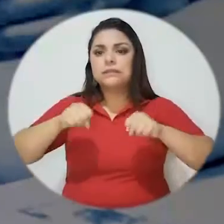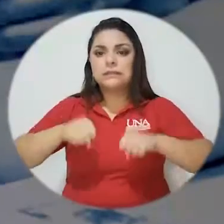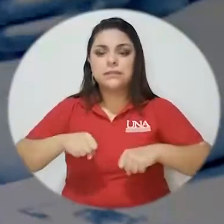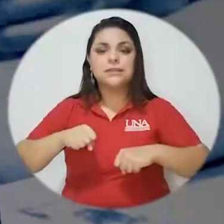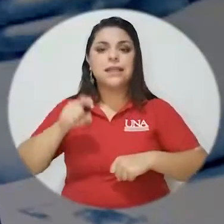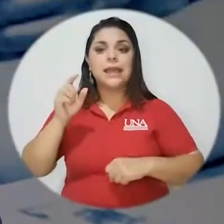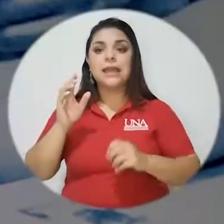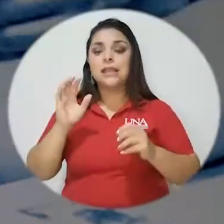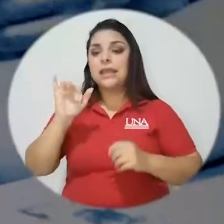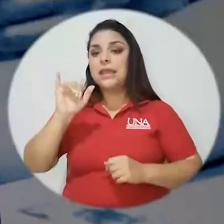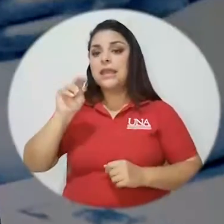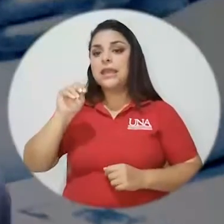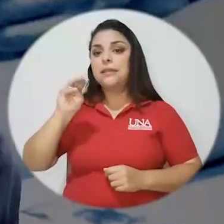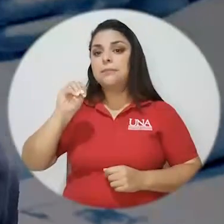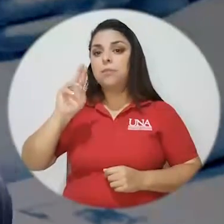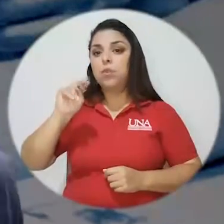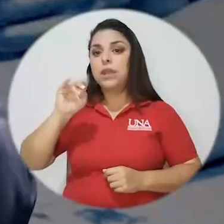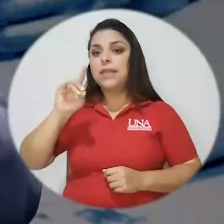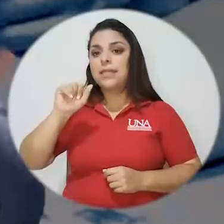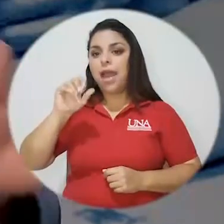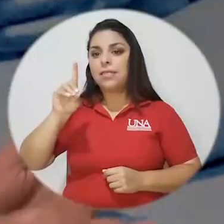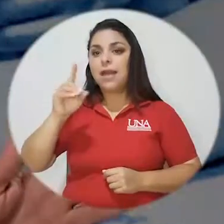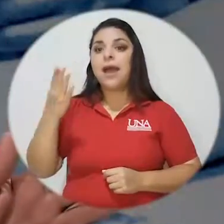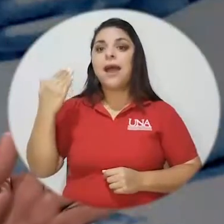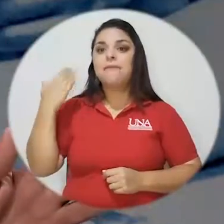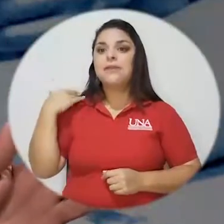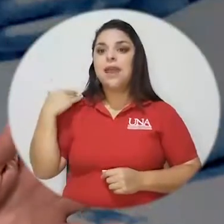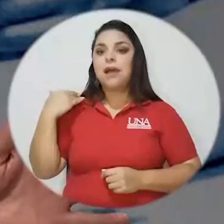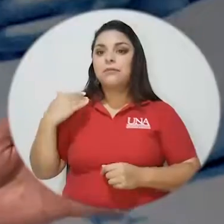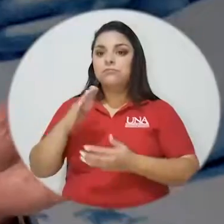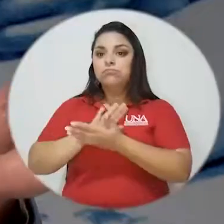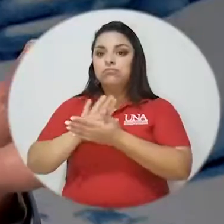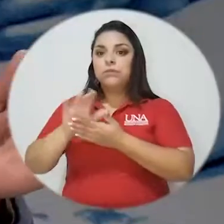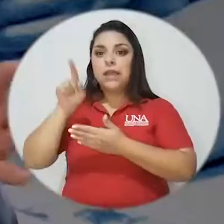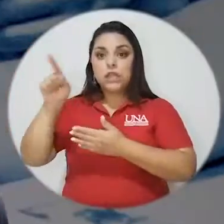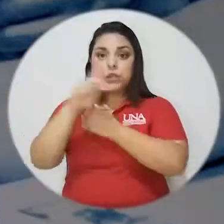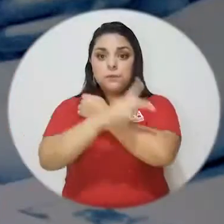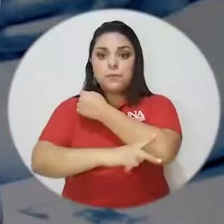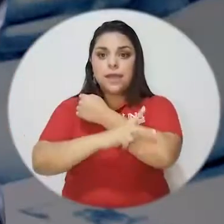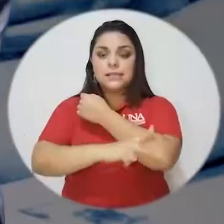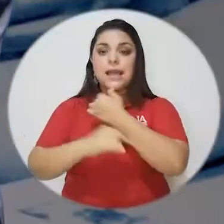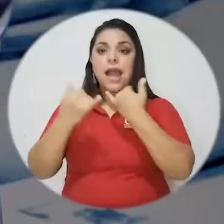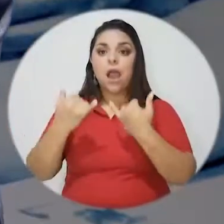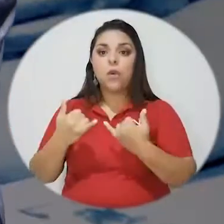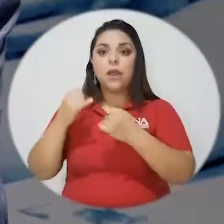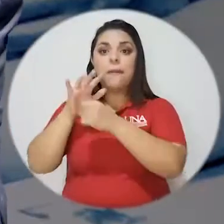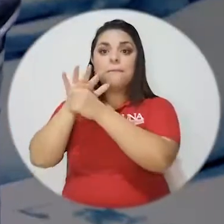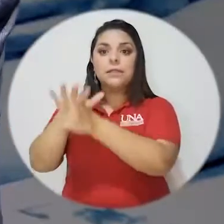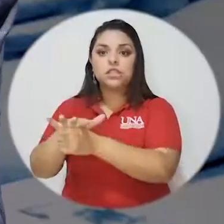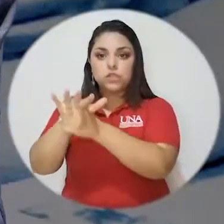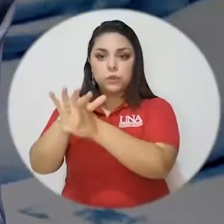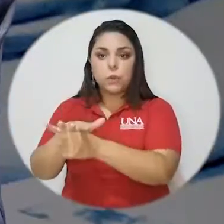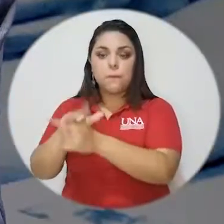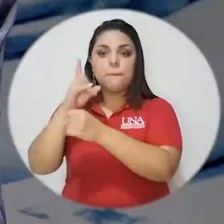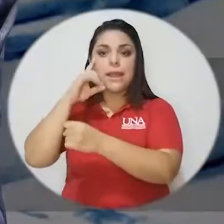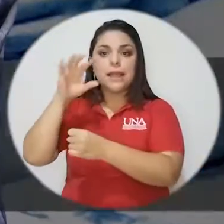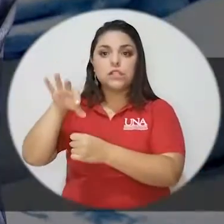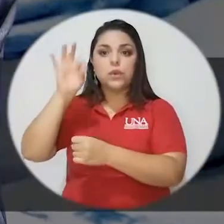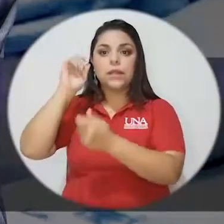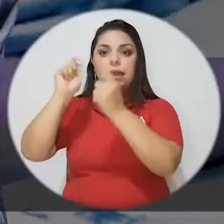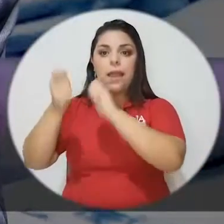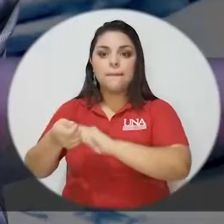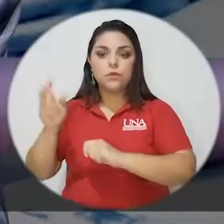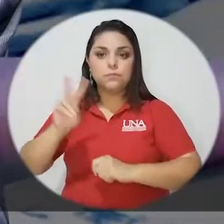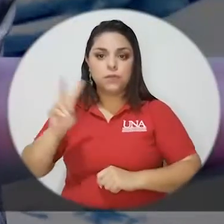posiblemente la inmunidad que se había generado en estos países está ejerciendo una presión en la selección del